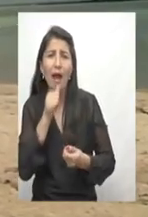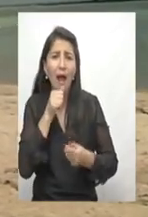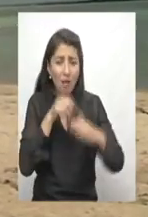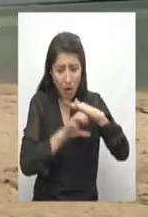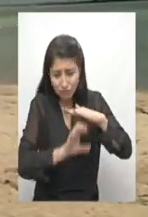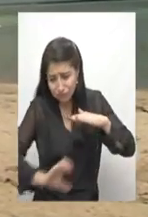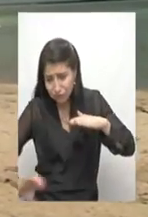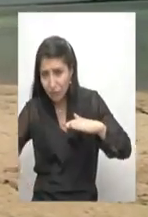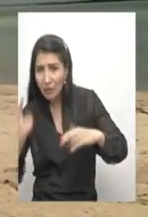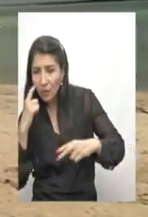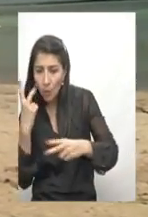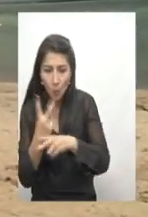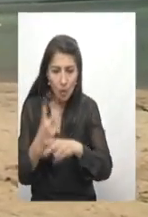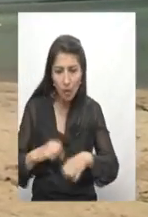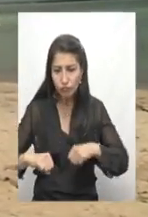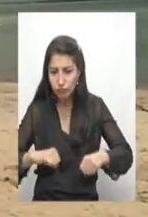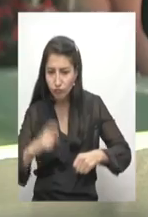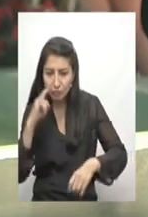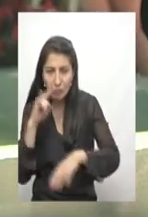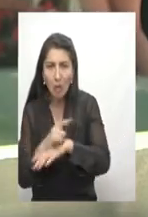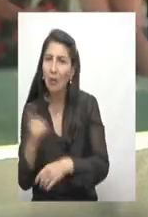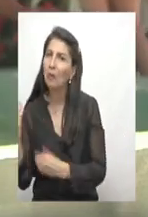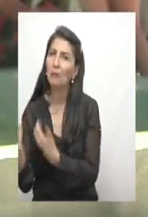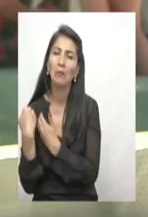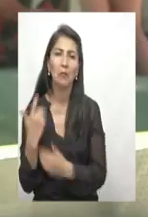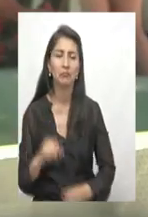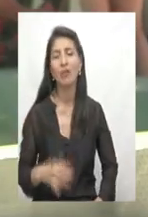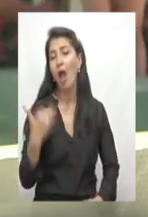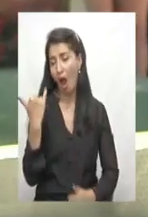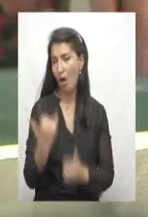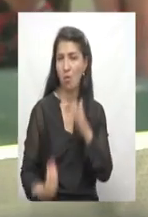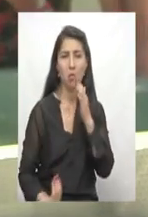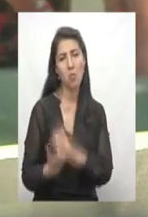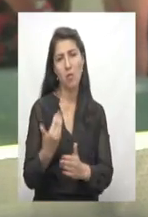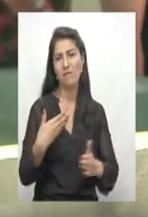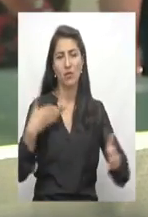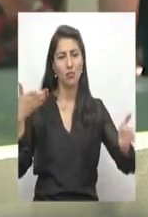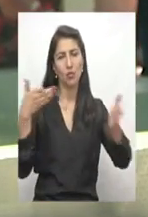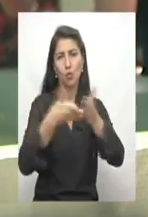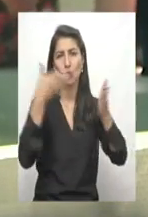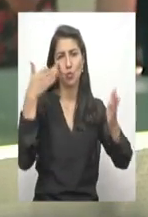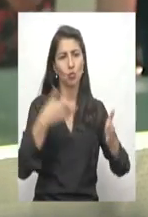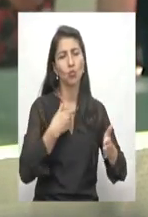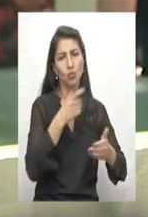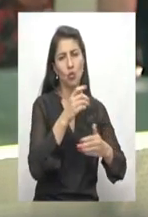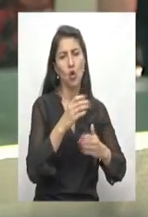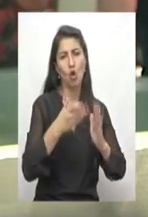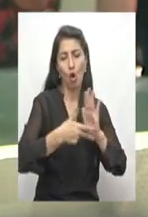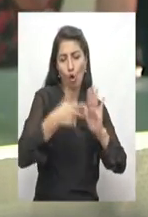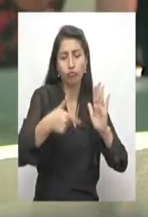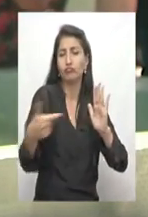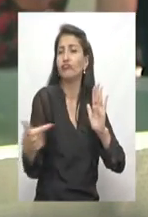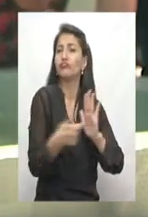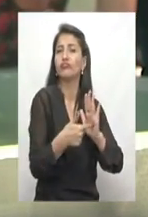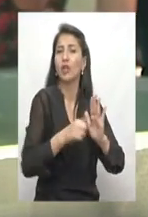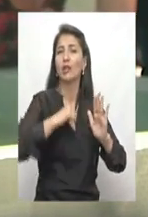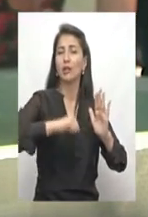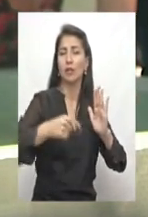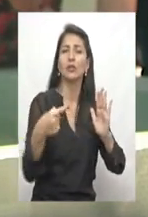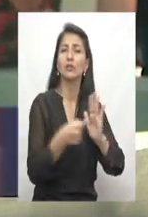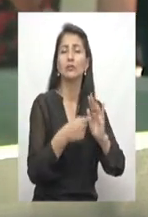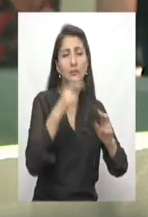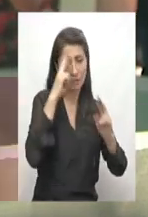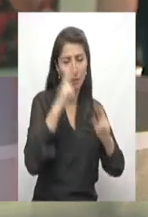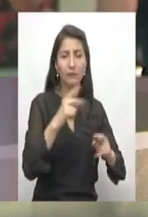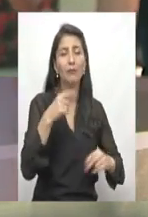para el vertimiento en los parámetros monitoreados. Vamos a interponer las correspondientes acciones públicas constitucionales